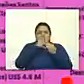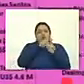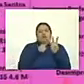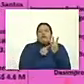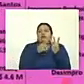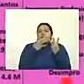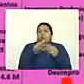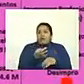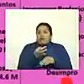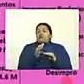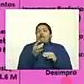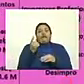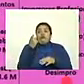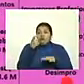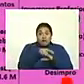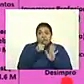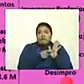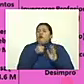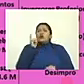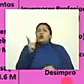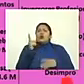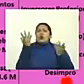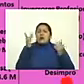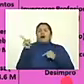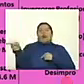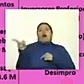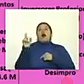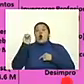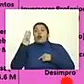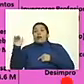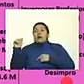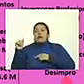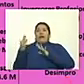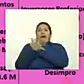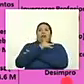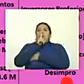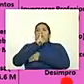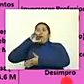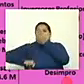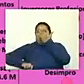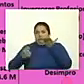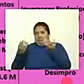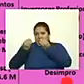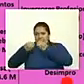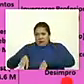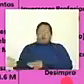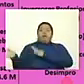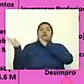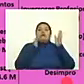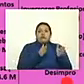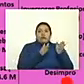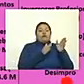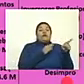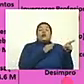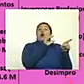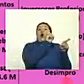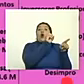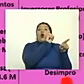la confesión de Odebrecht es completa. Uno. Dos, la confesión Otto Bula y